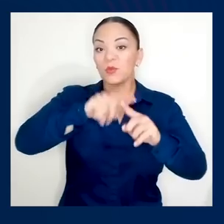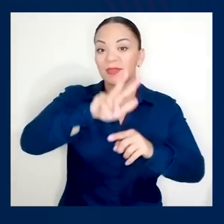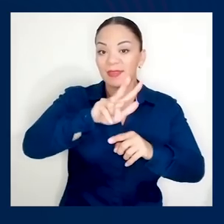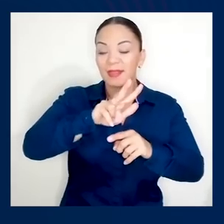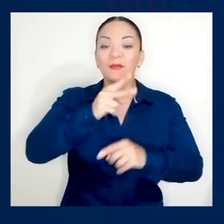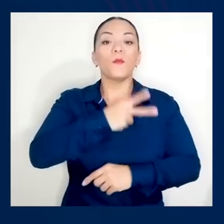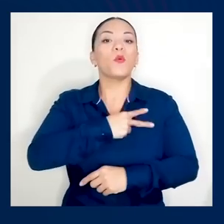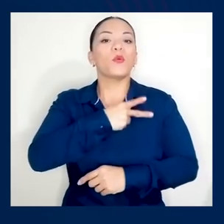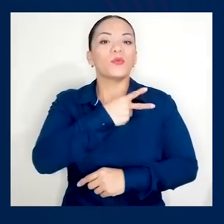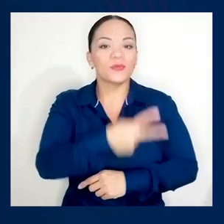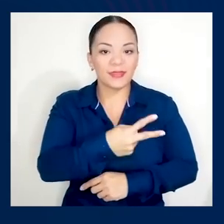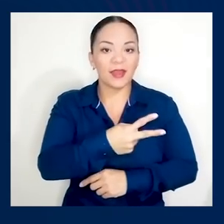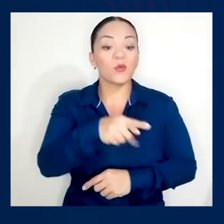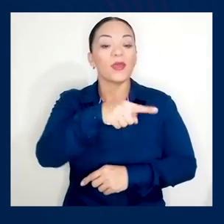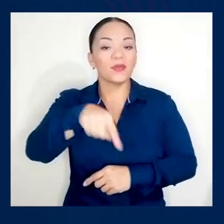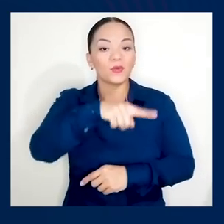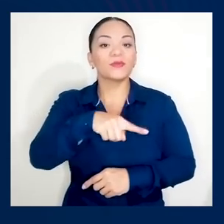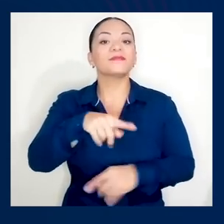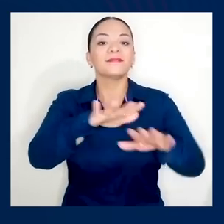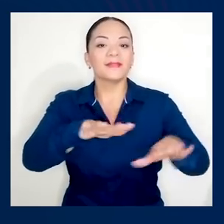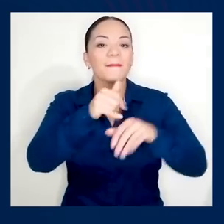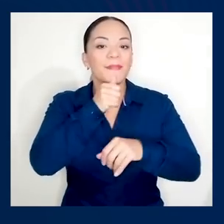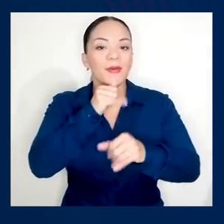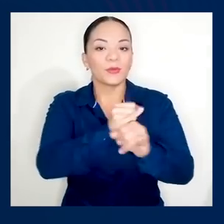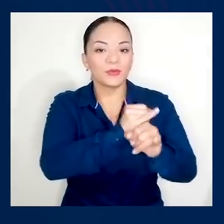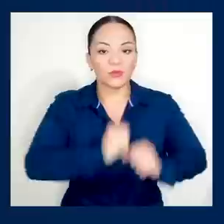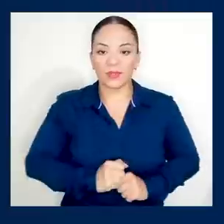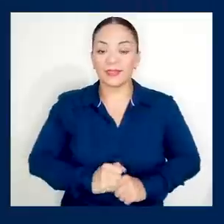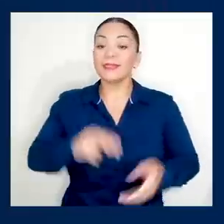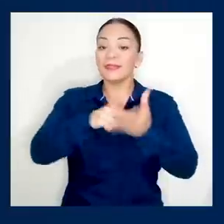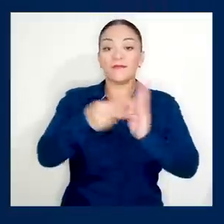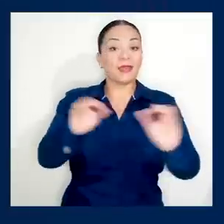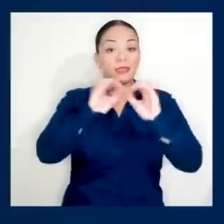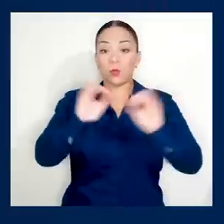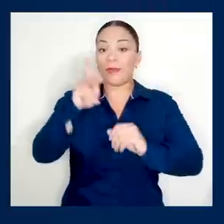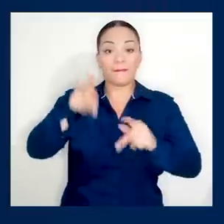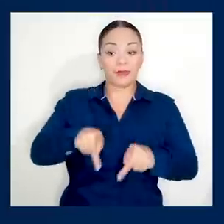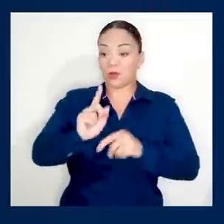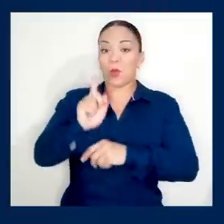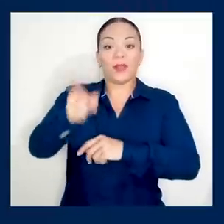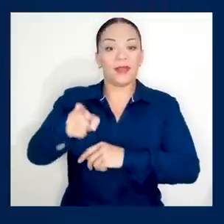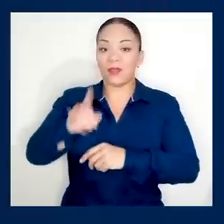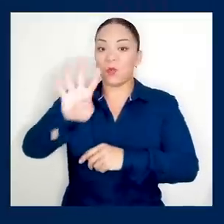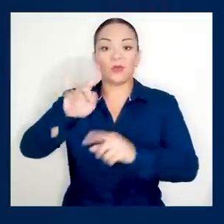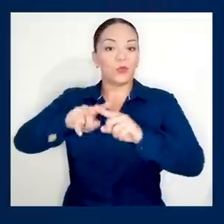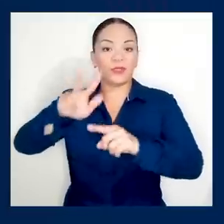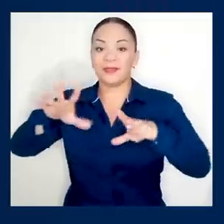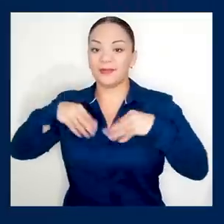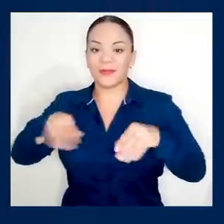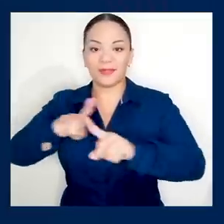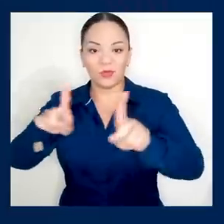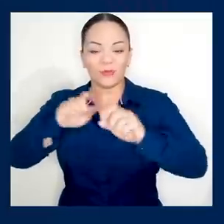Segundo, es voluntario, a nadie lo van a obligar a cambiarse a 4-3. Tercero,